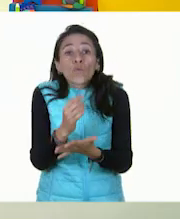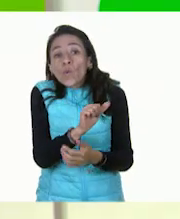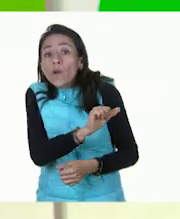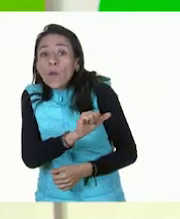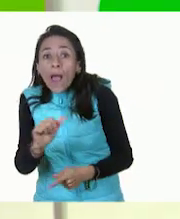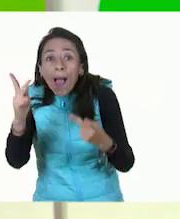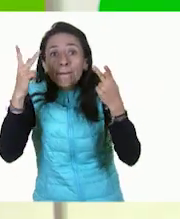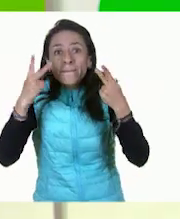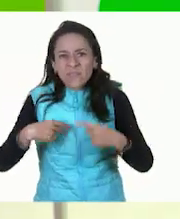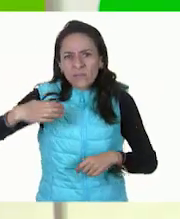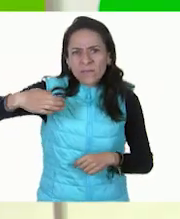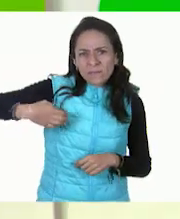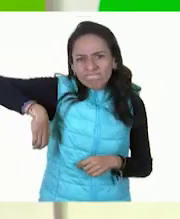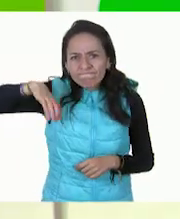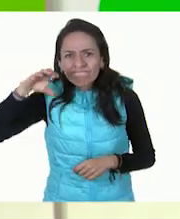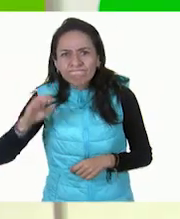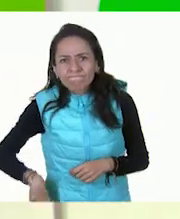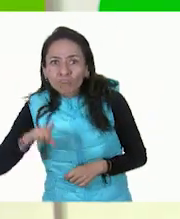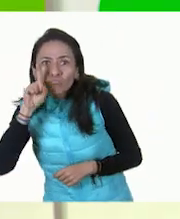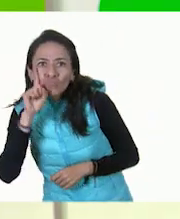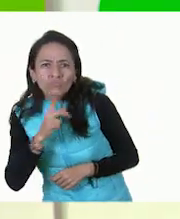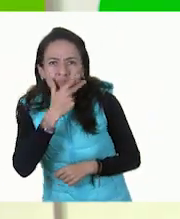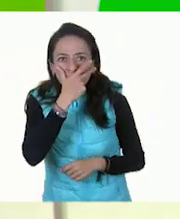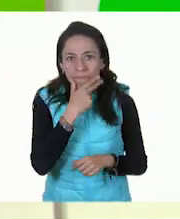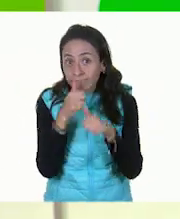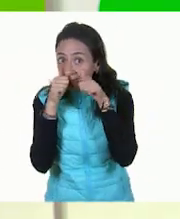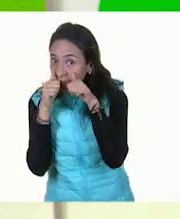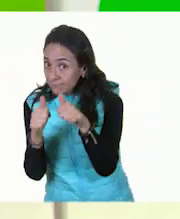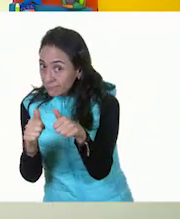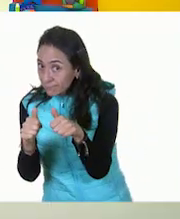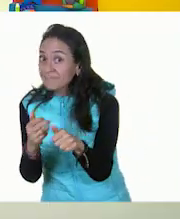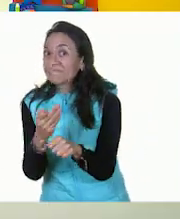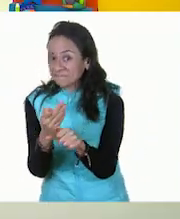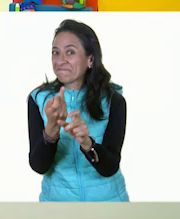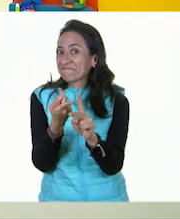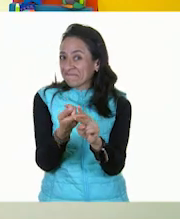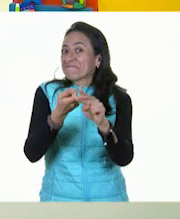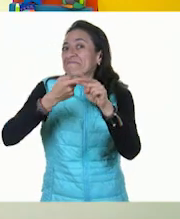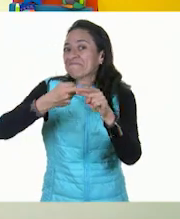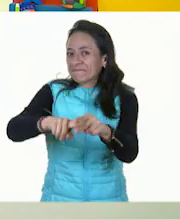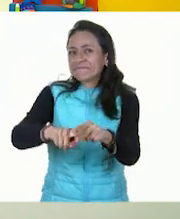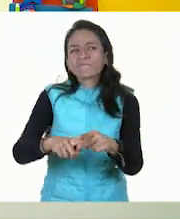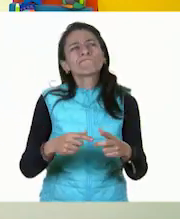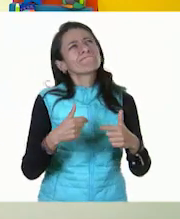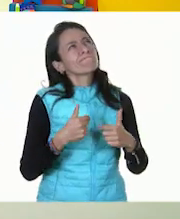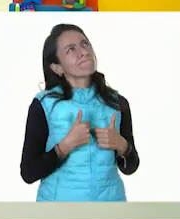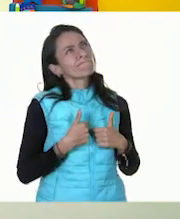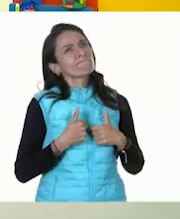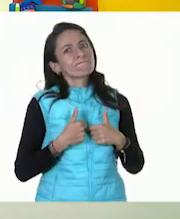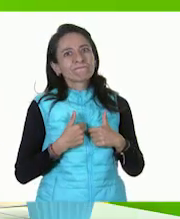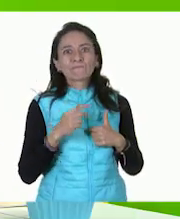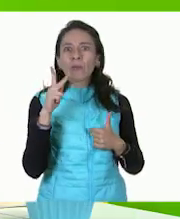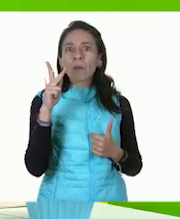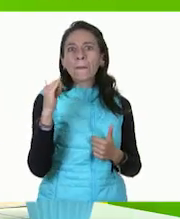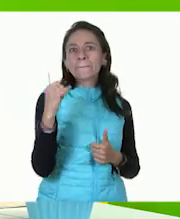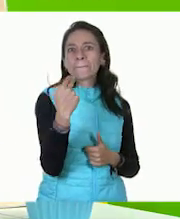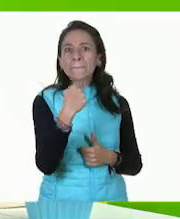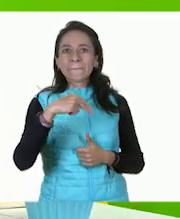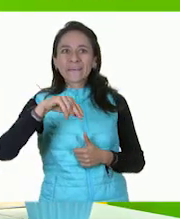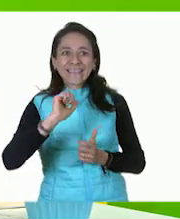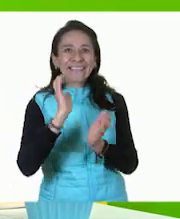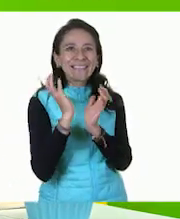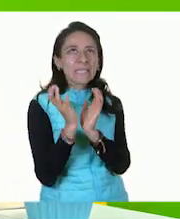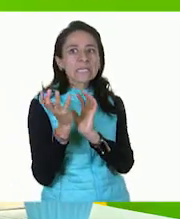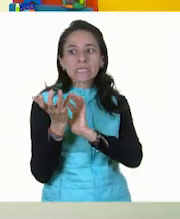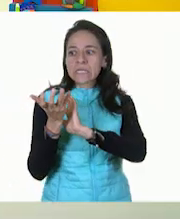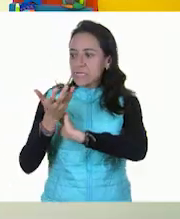campeones. Pónganse atentos, vamos a comenzar. Si yo digo piña, yo digo